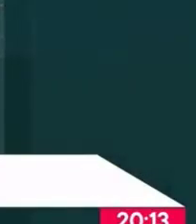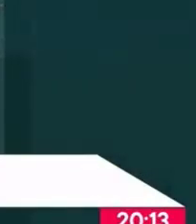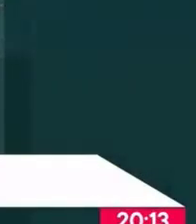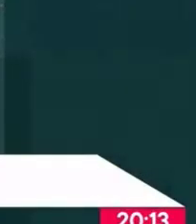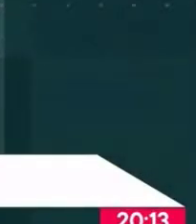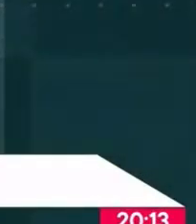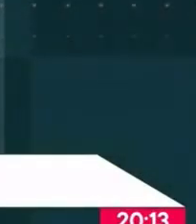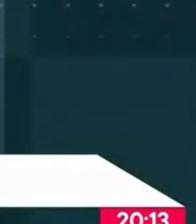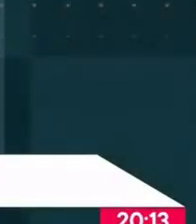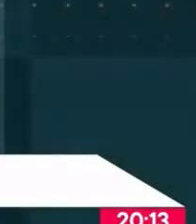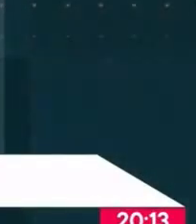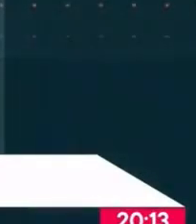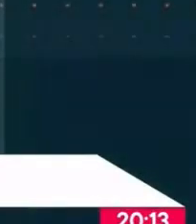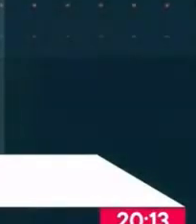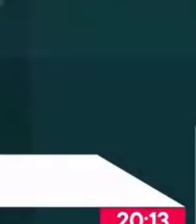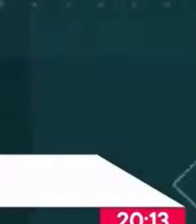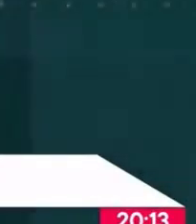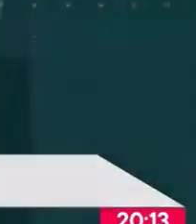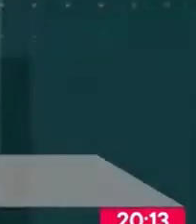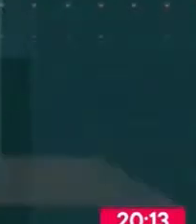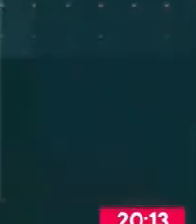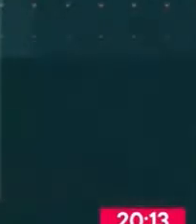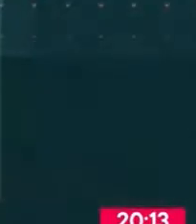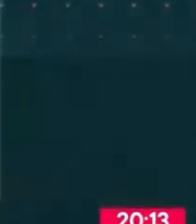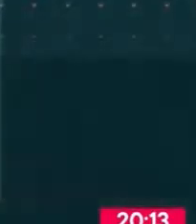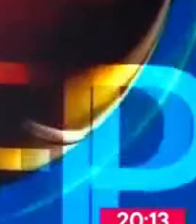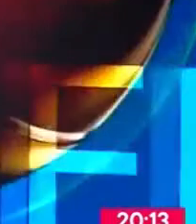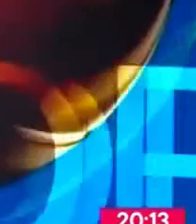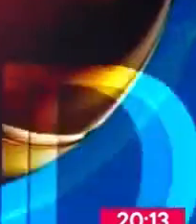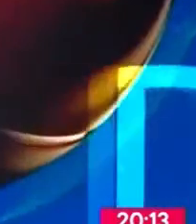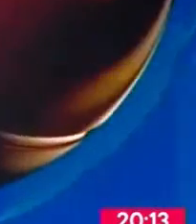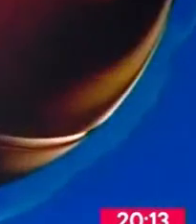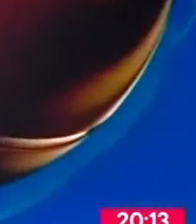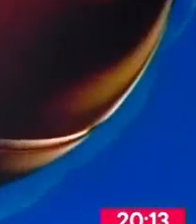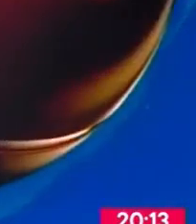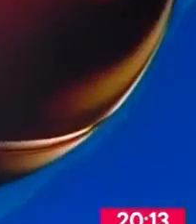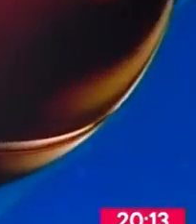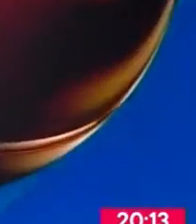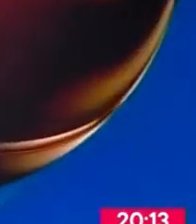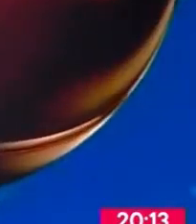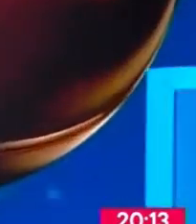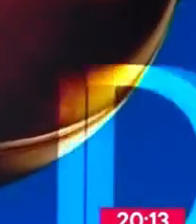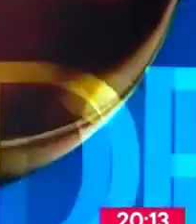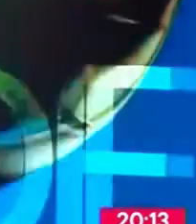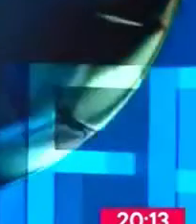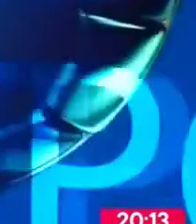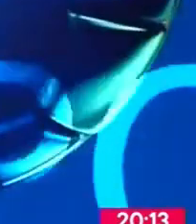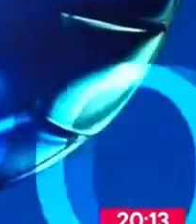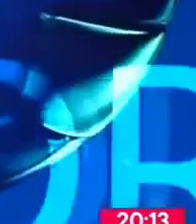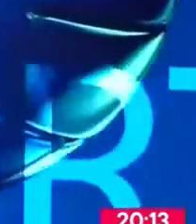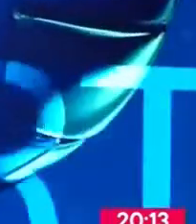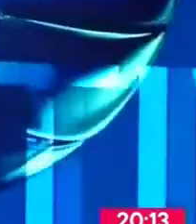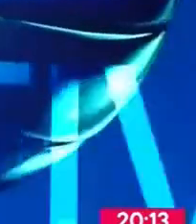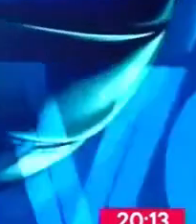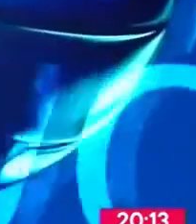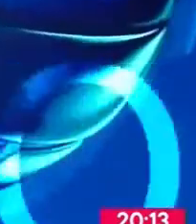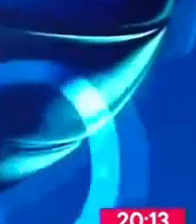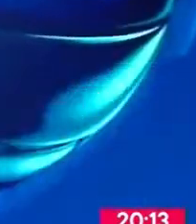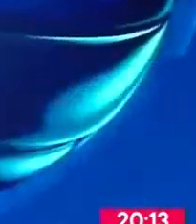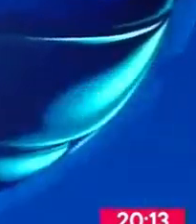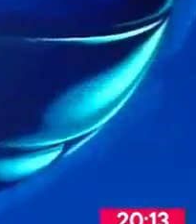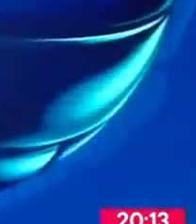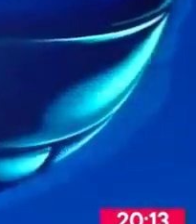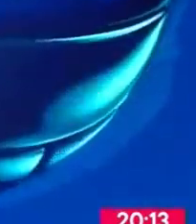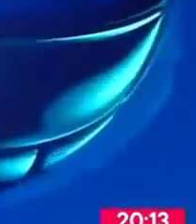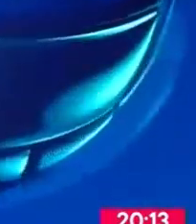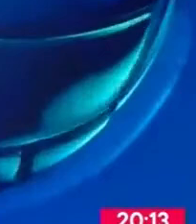seleccionado nacional. Perú festeja 3 puntos fundamentales, ¿por qué no?, para el sueño de clasificar directamente a